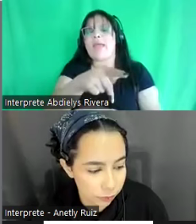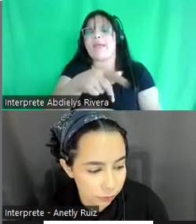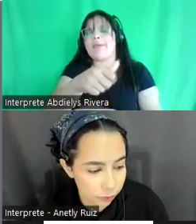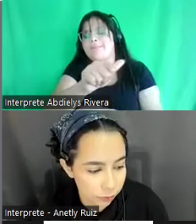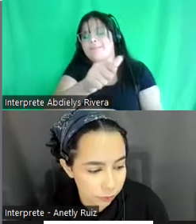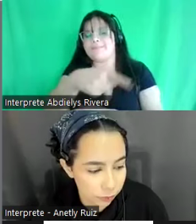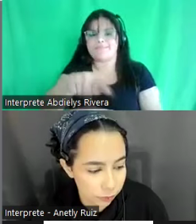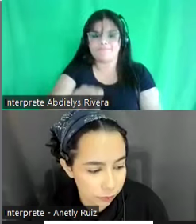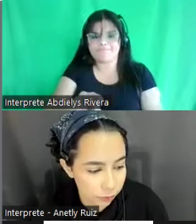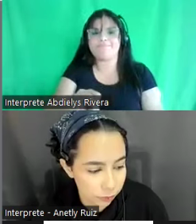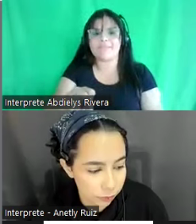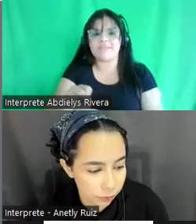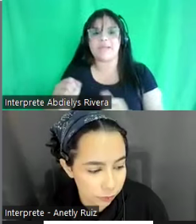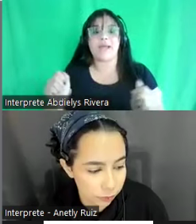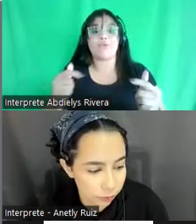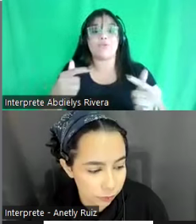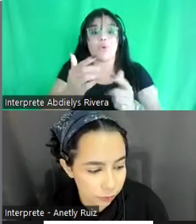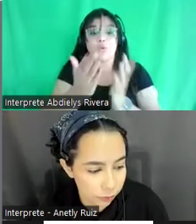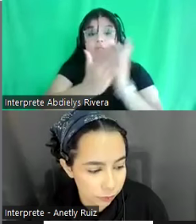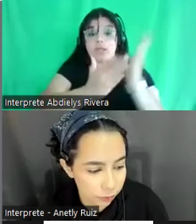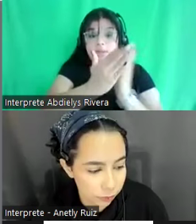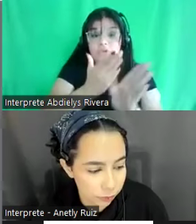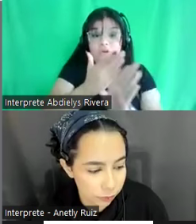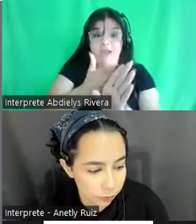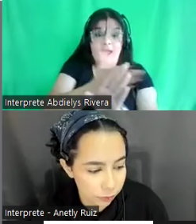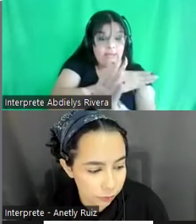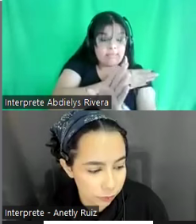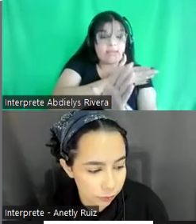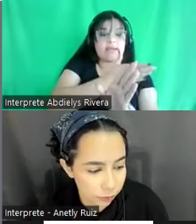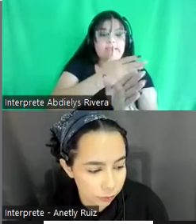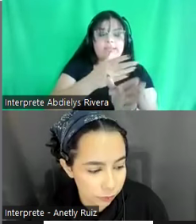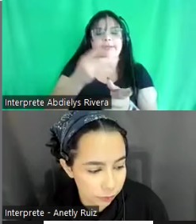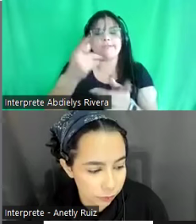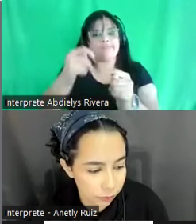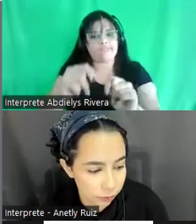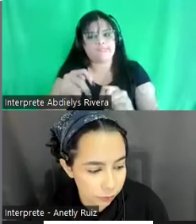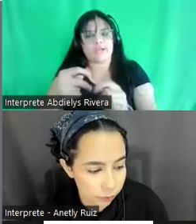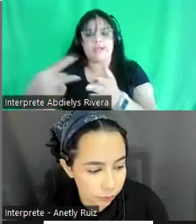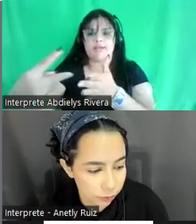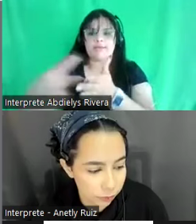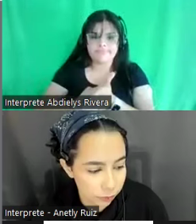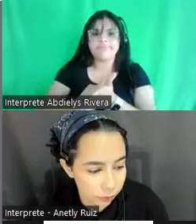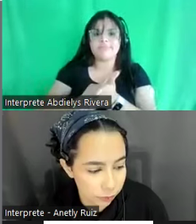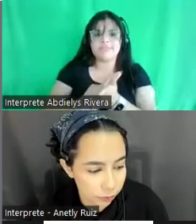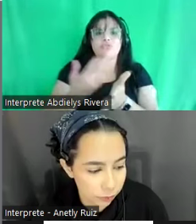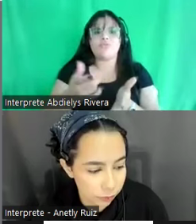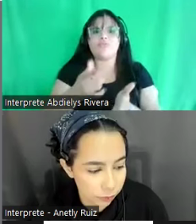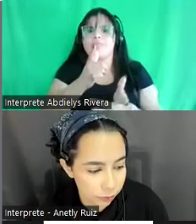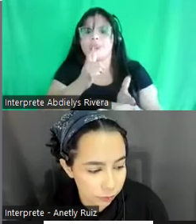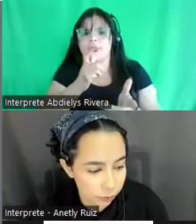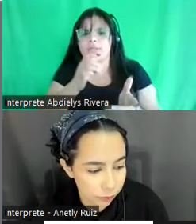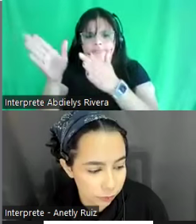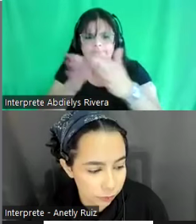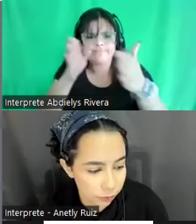del incidente de intento de suicidio y posteriores fueron coordinados de manera privada por la familia por